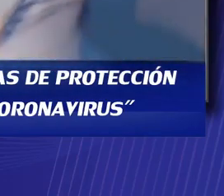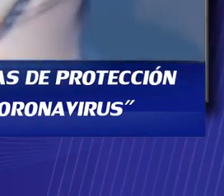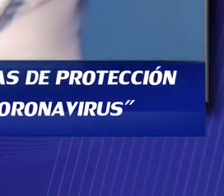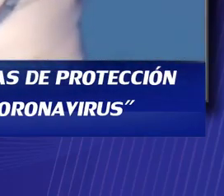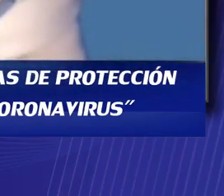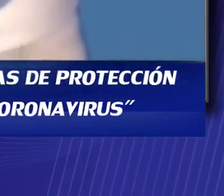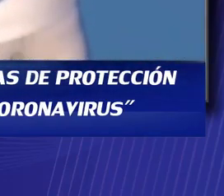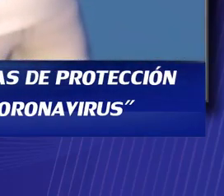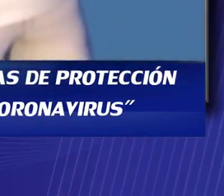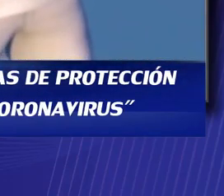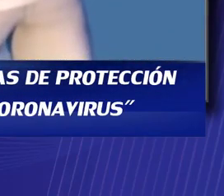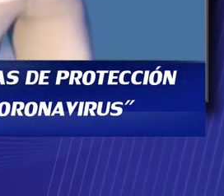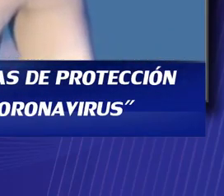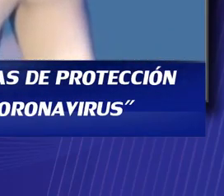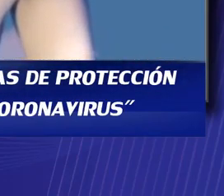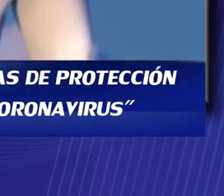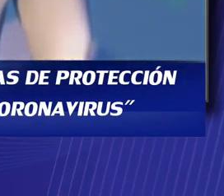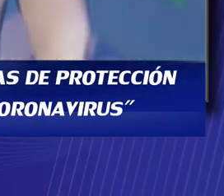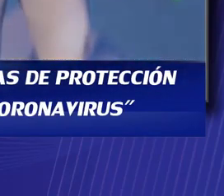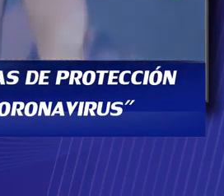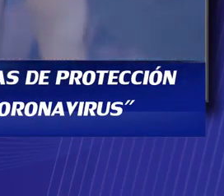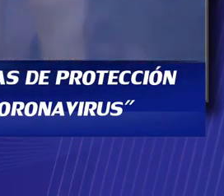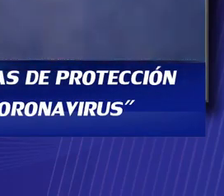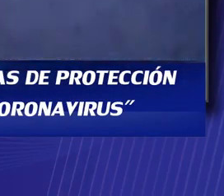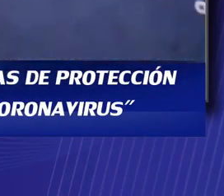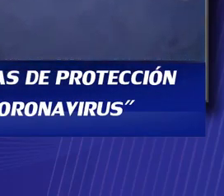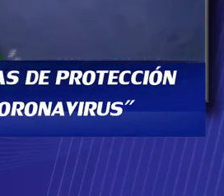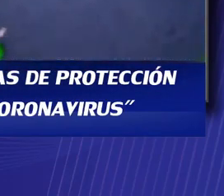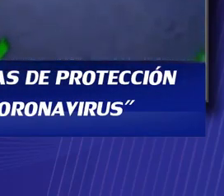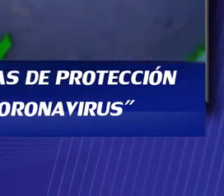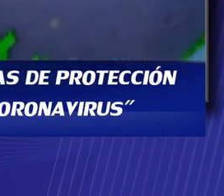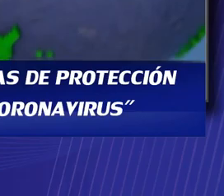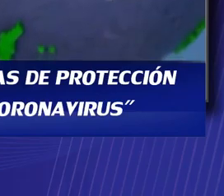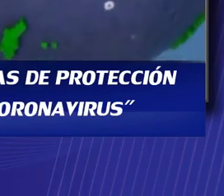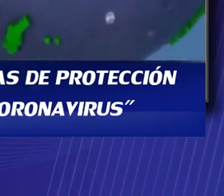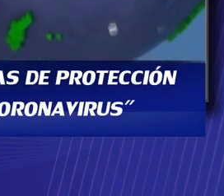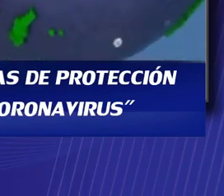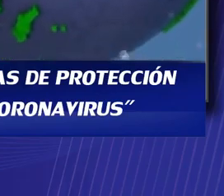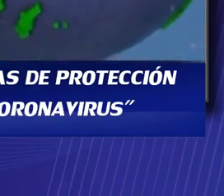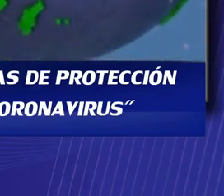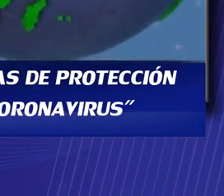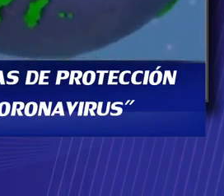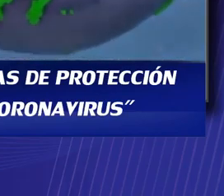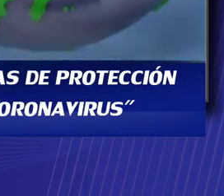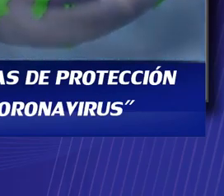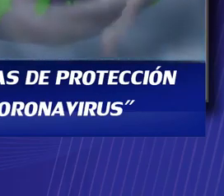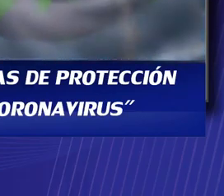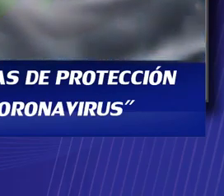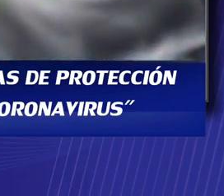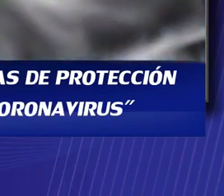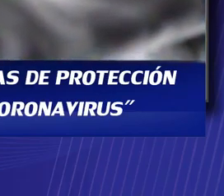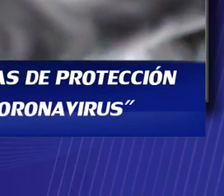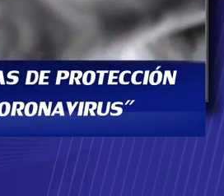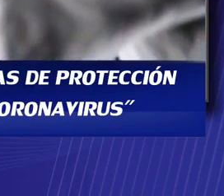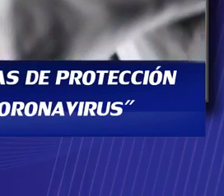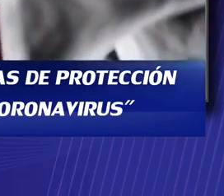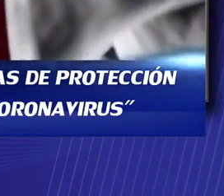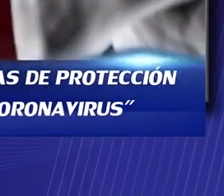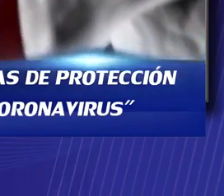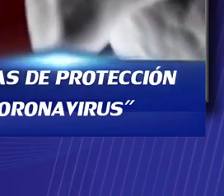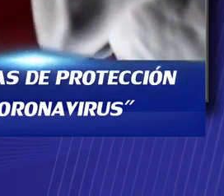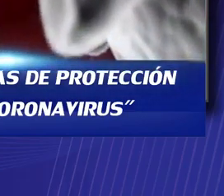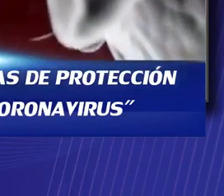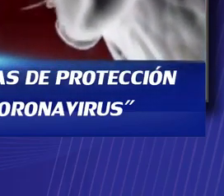reportado ninguna persona que ha ingresado al país con alguna condición de riesgo. Nosotros continuamos manteniendo nuestras